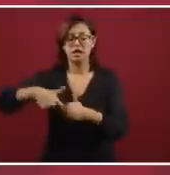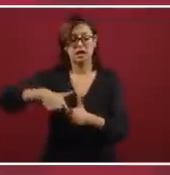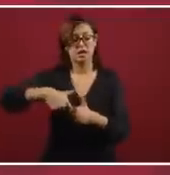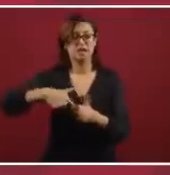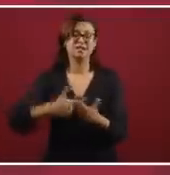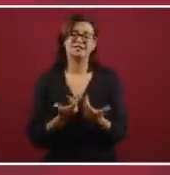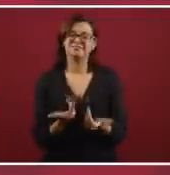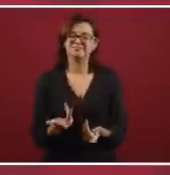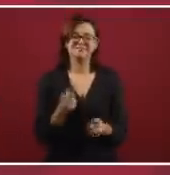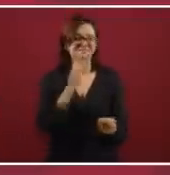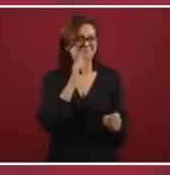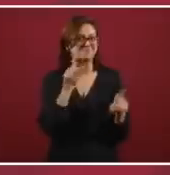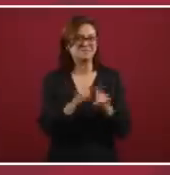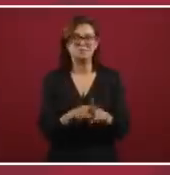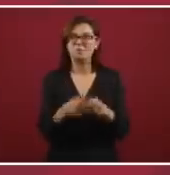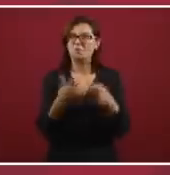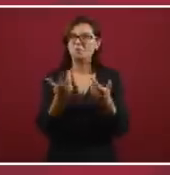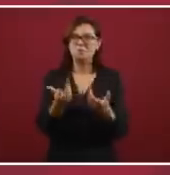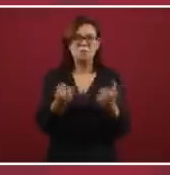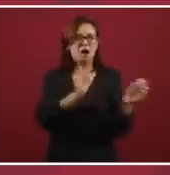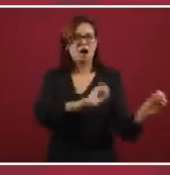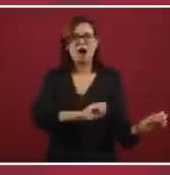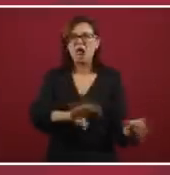abandonadas por completo,